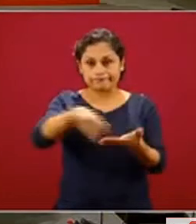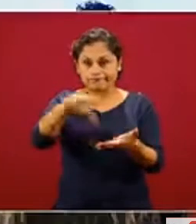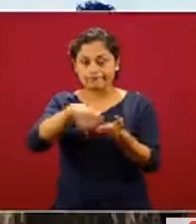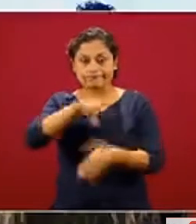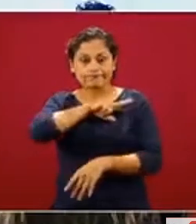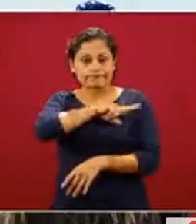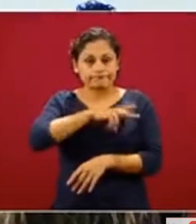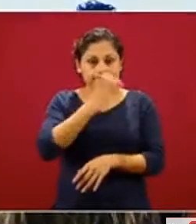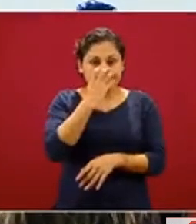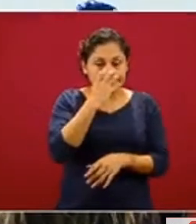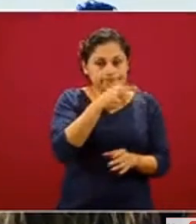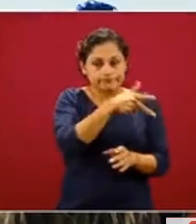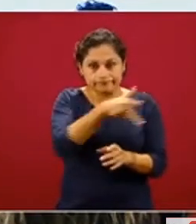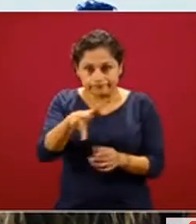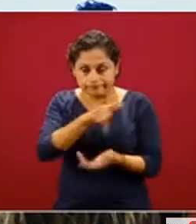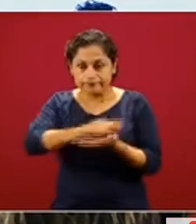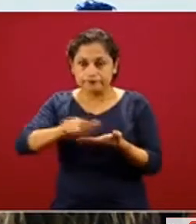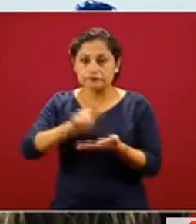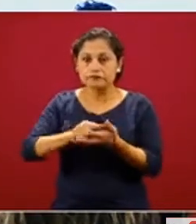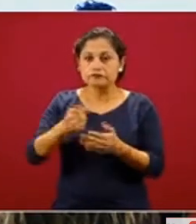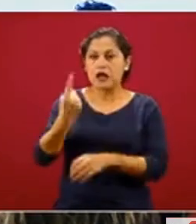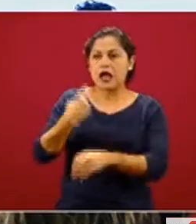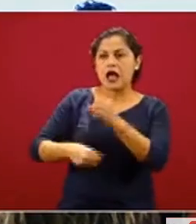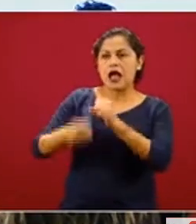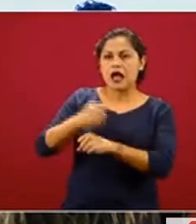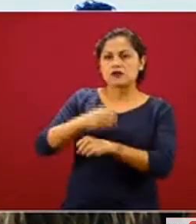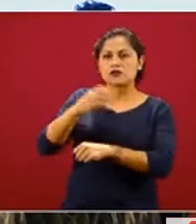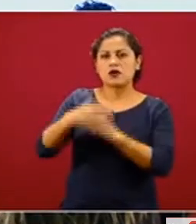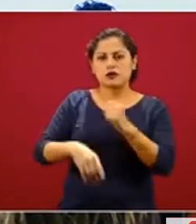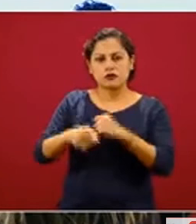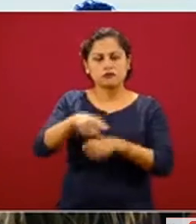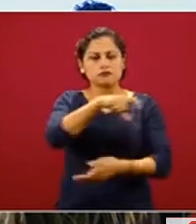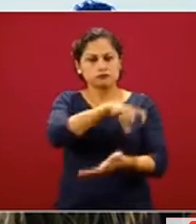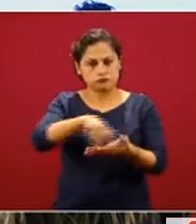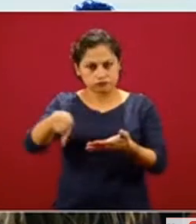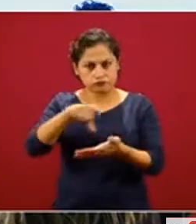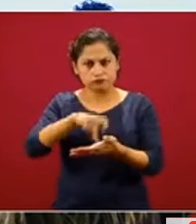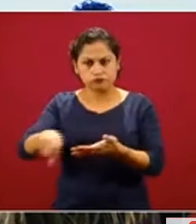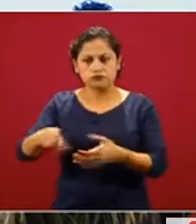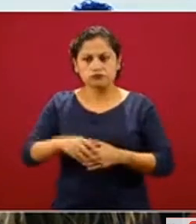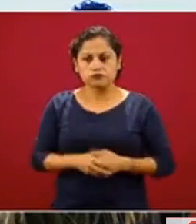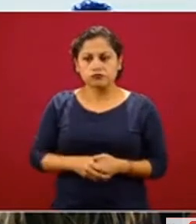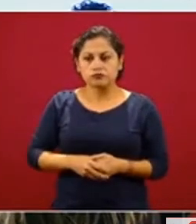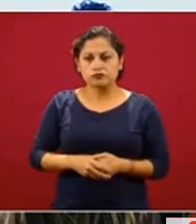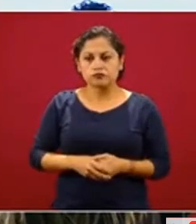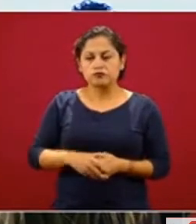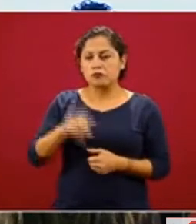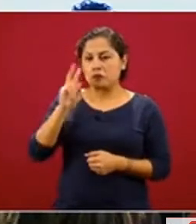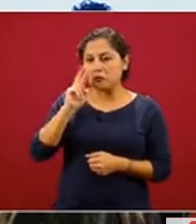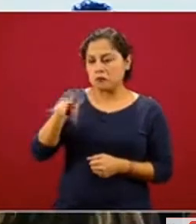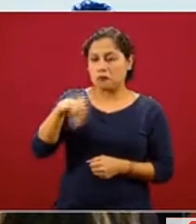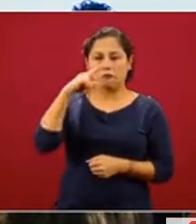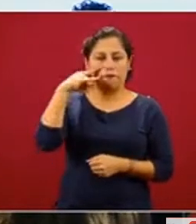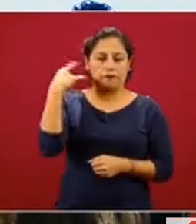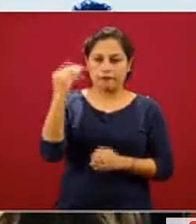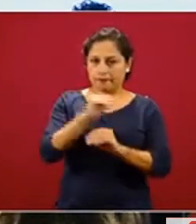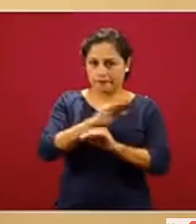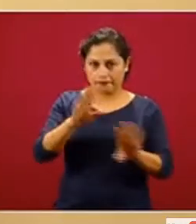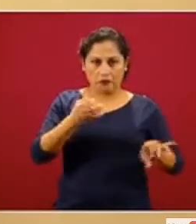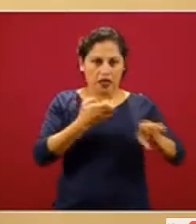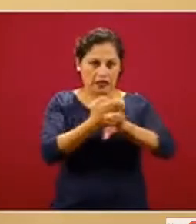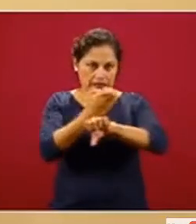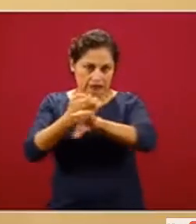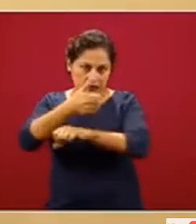compra adicional a final del año pasado, y no pretendo que vean la tabla estatal, pero lo que quiero decir